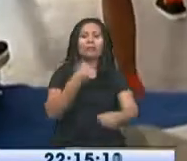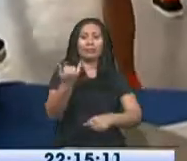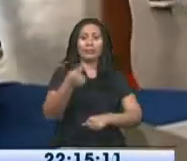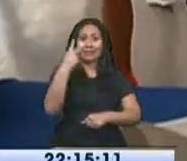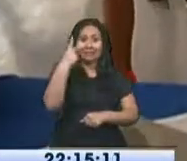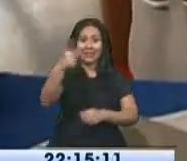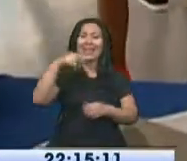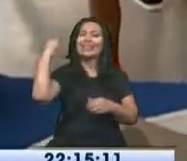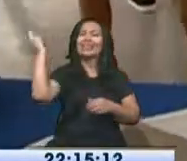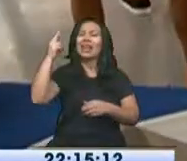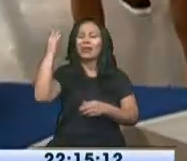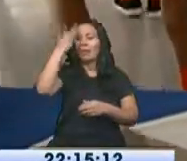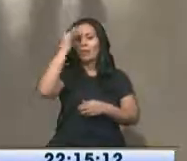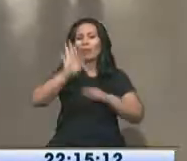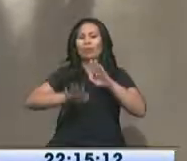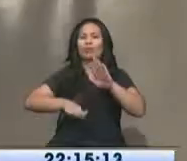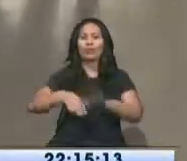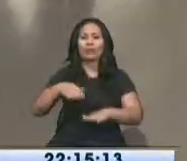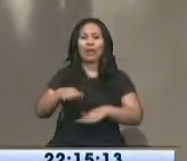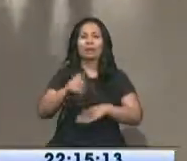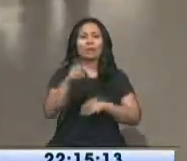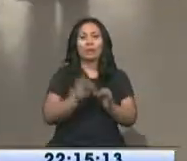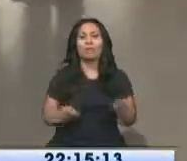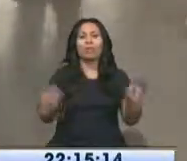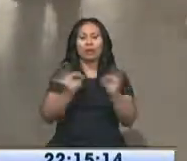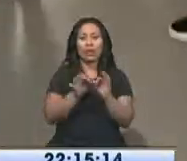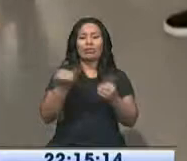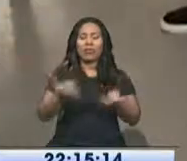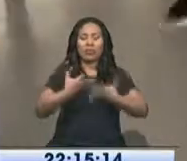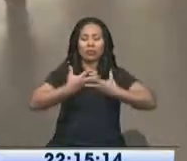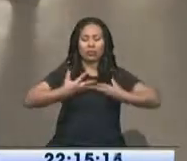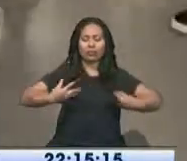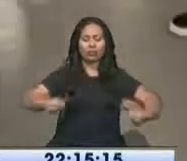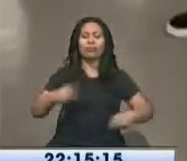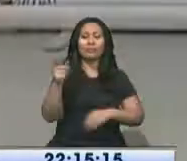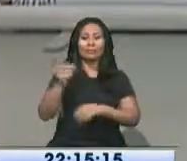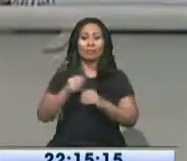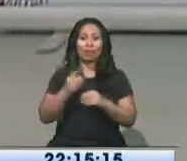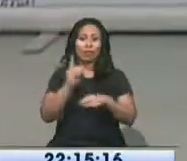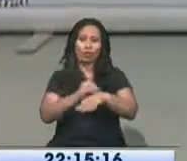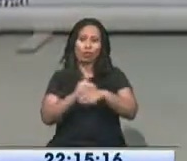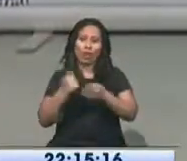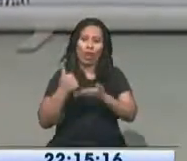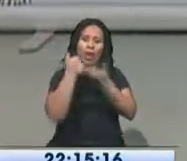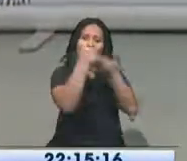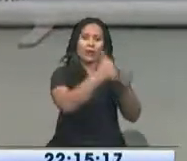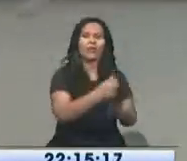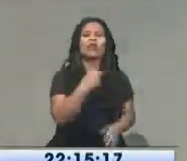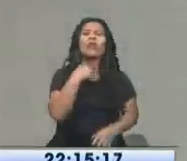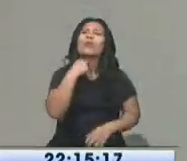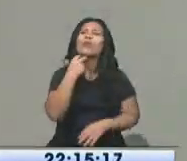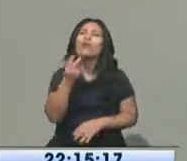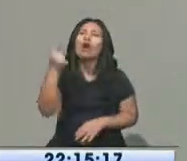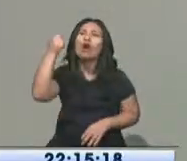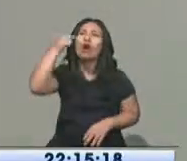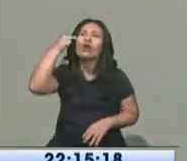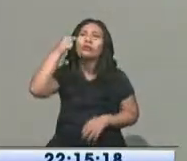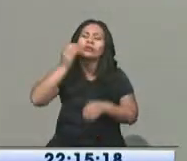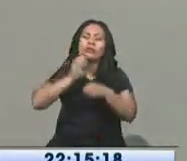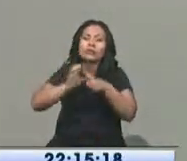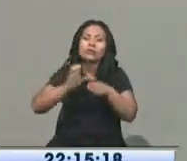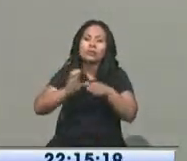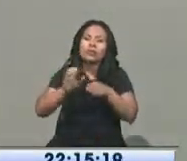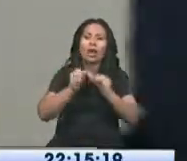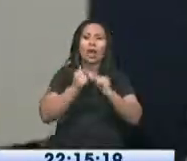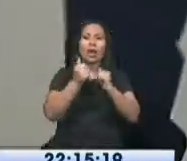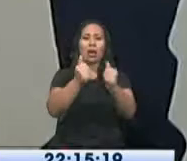paso fundamental con música y actividades artísticas. Aparecen como la voz de sus conciencias.